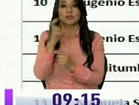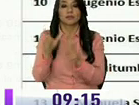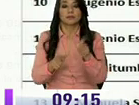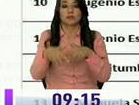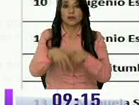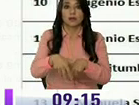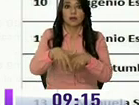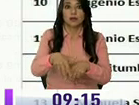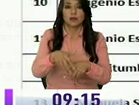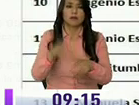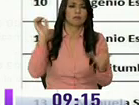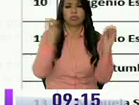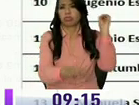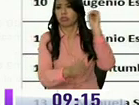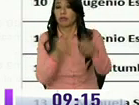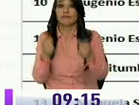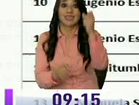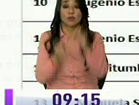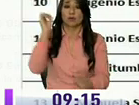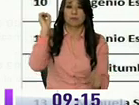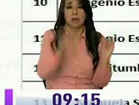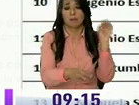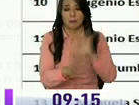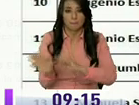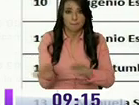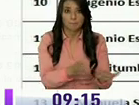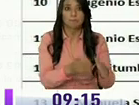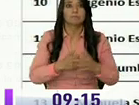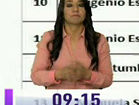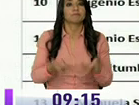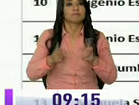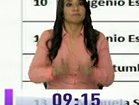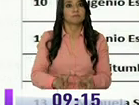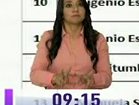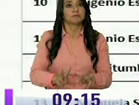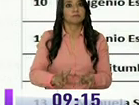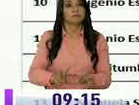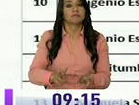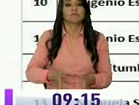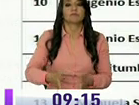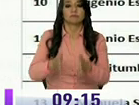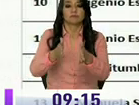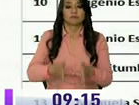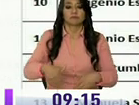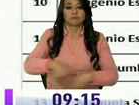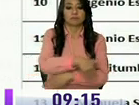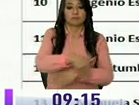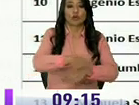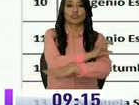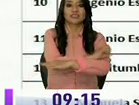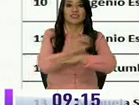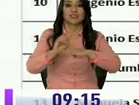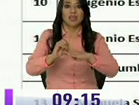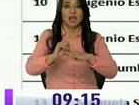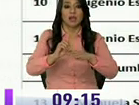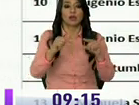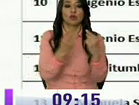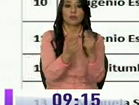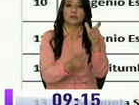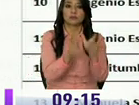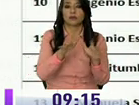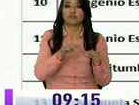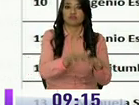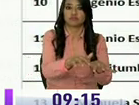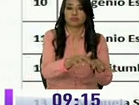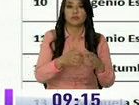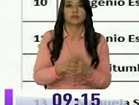manifestantes agrediendo a los vehículos que circulan por el lugar. En la Eugenio Espejo, Mariscal Sucre, Fernández Salvador, gremio de taxis obstaculizan la vía.